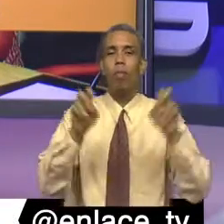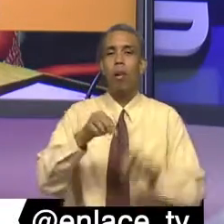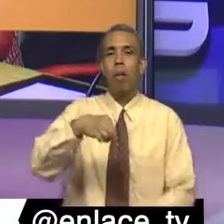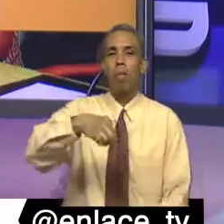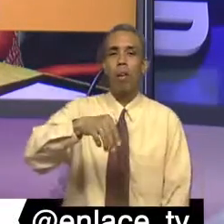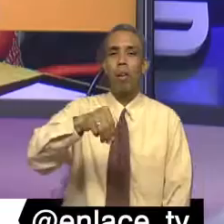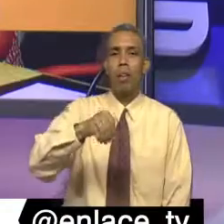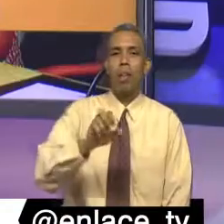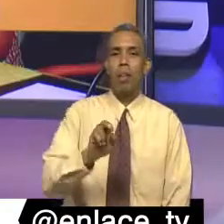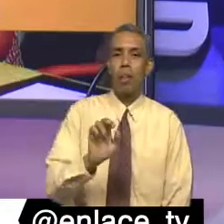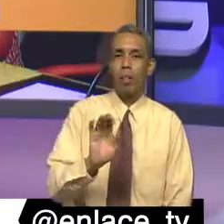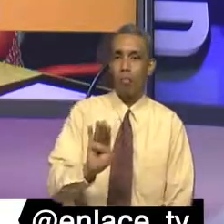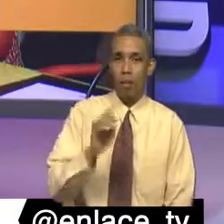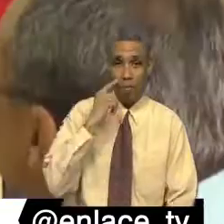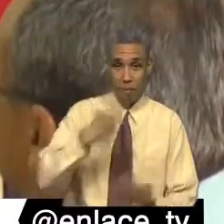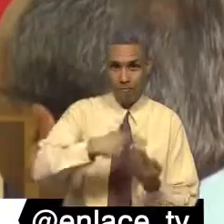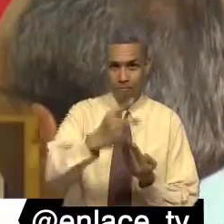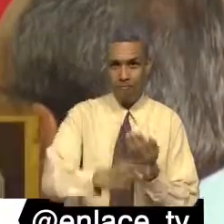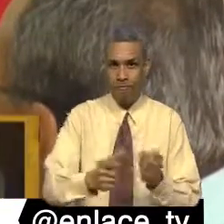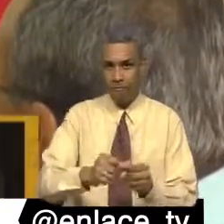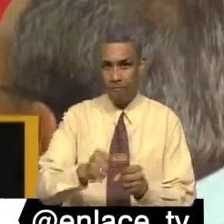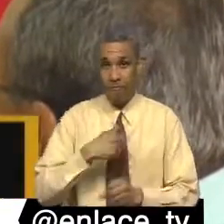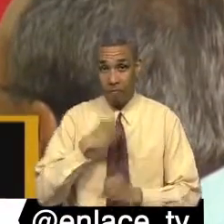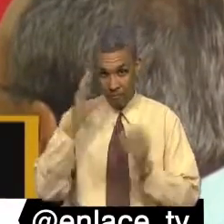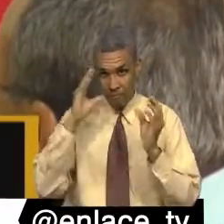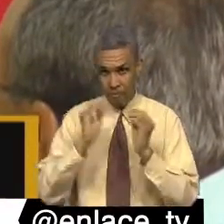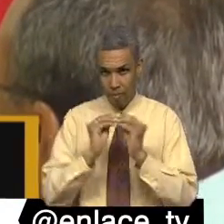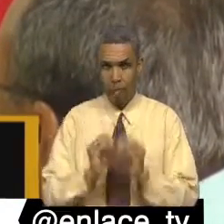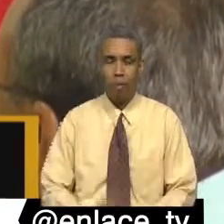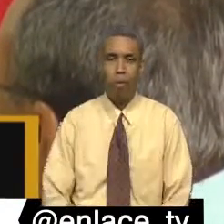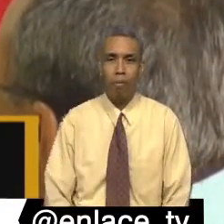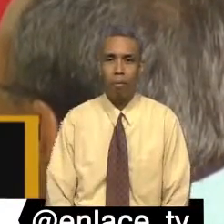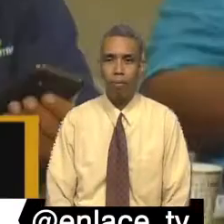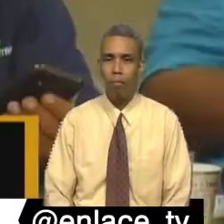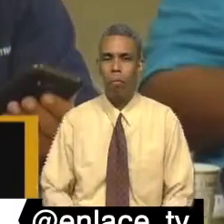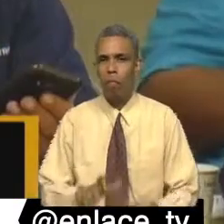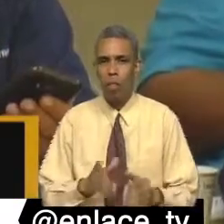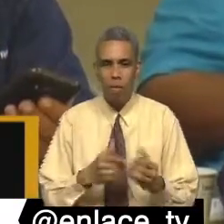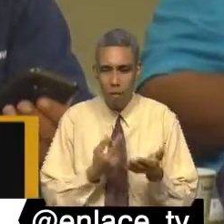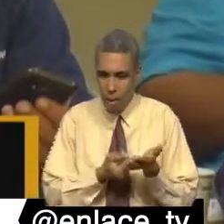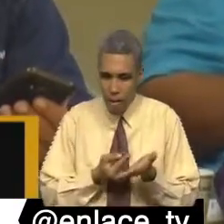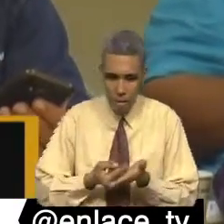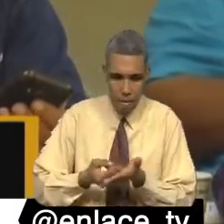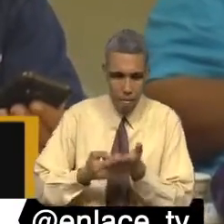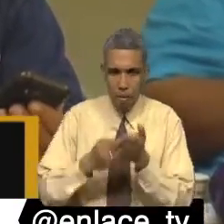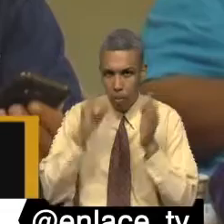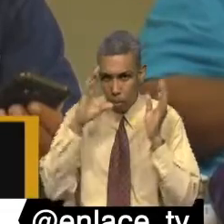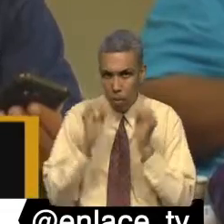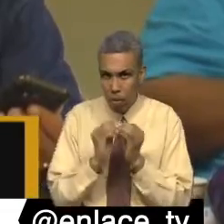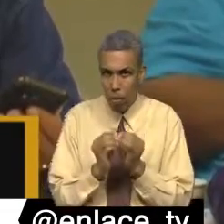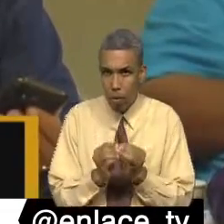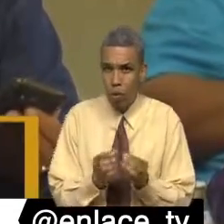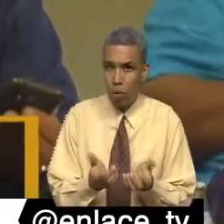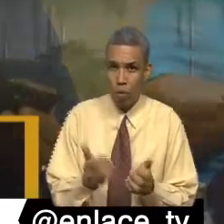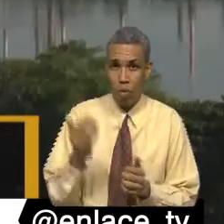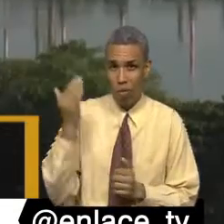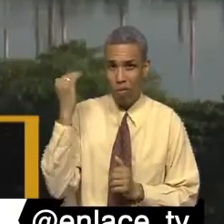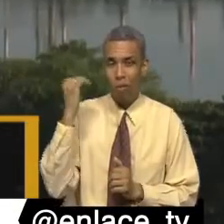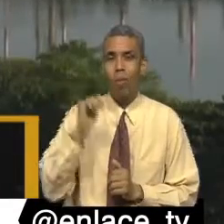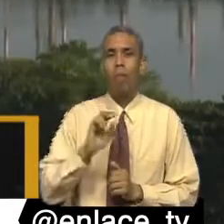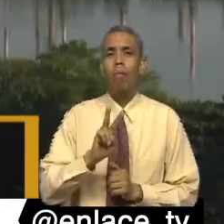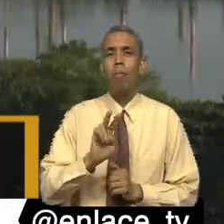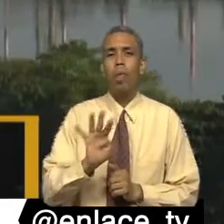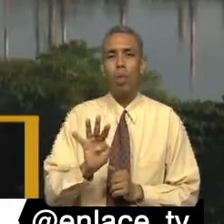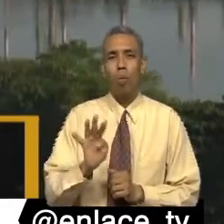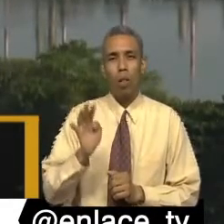allí pactados. El objetivo fue socializar las conclusiones del Cabildo Abierto que se llevó a cabo el pasado 24 de octubre